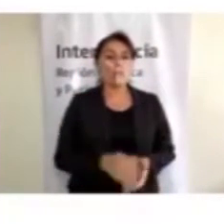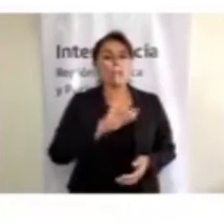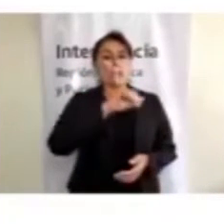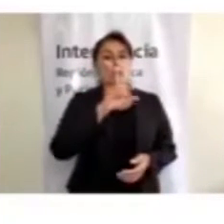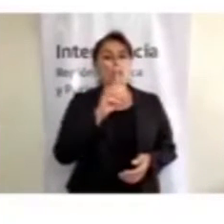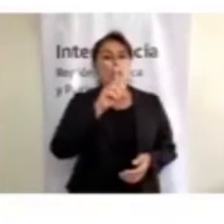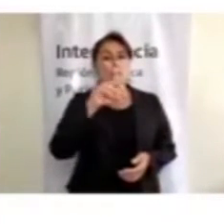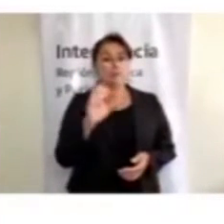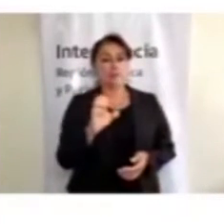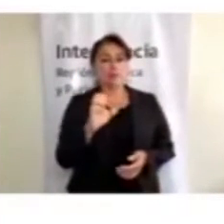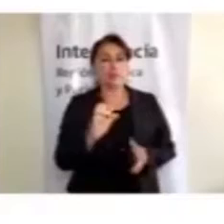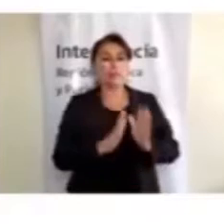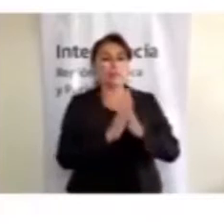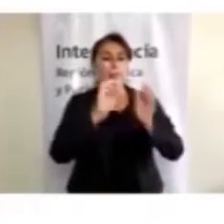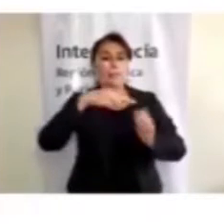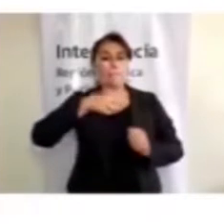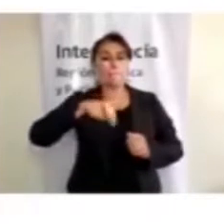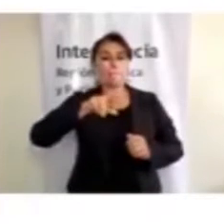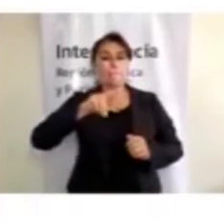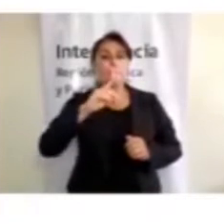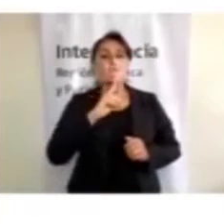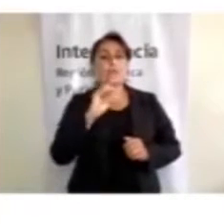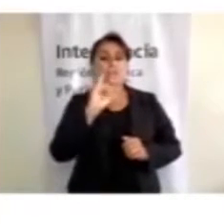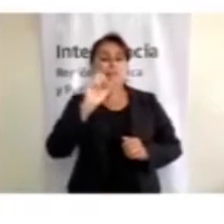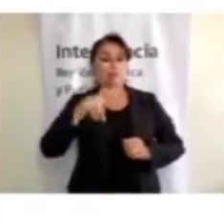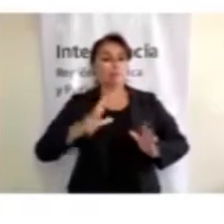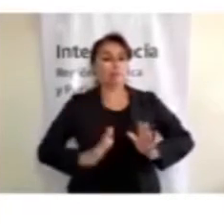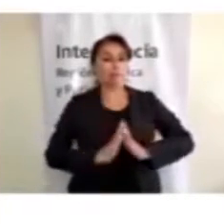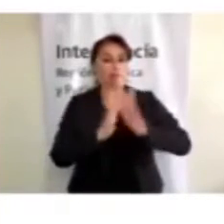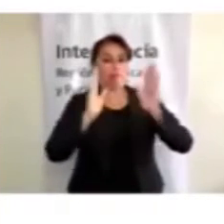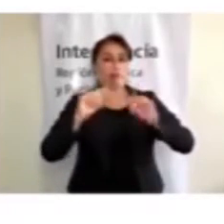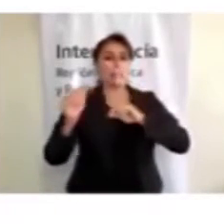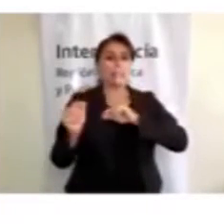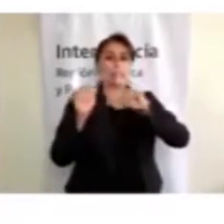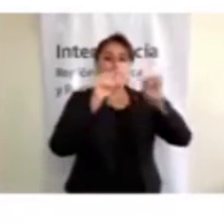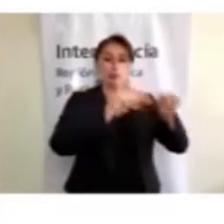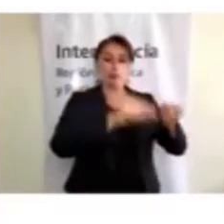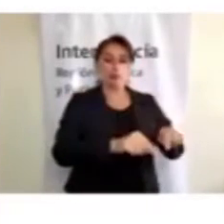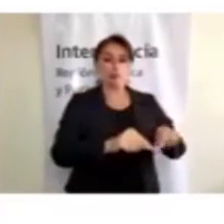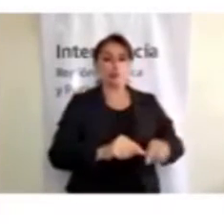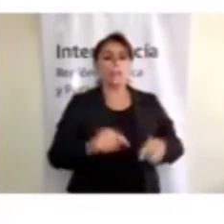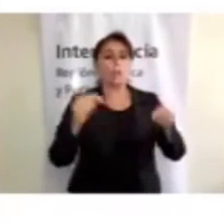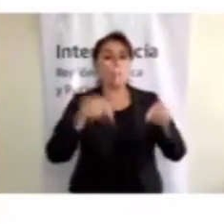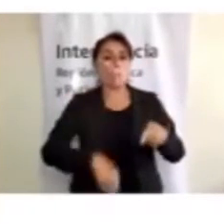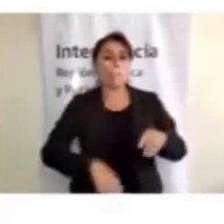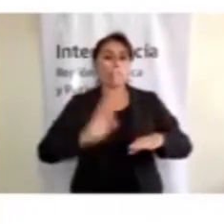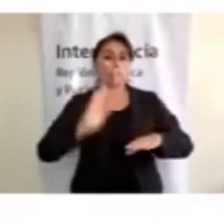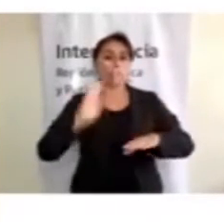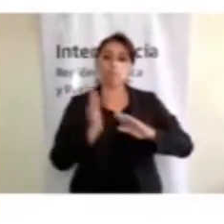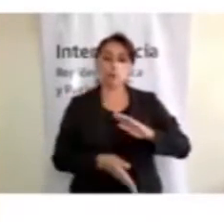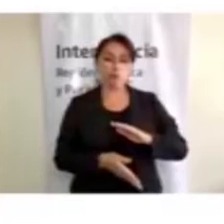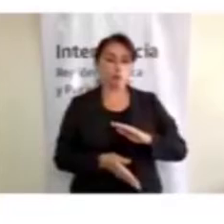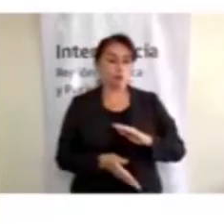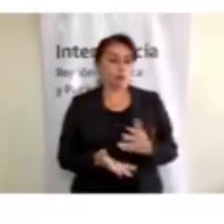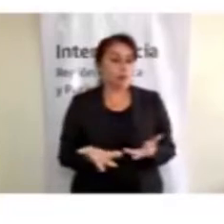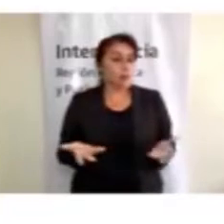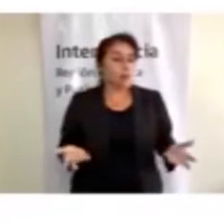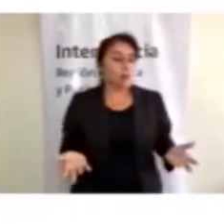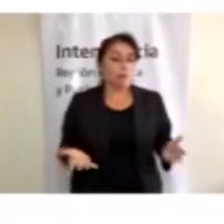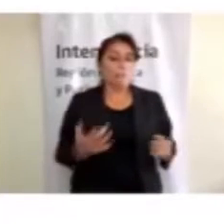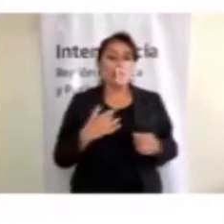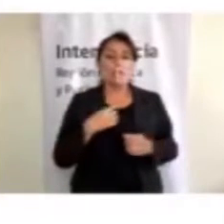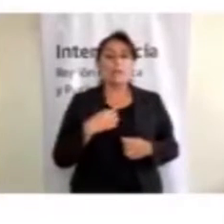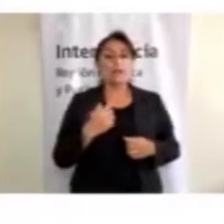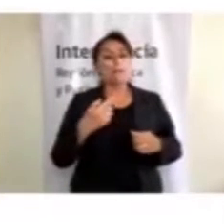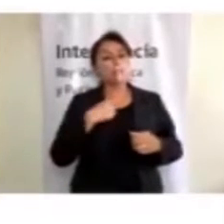San Martín. Hoy, por razones obvias, todo aquello ha sido suspendido. Sin embargo,